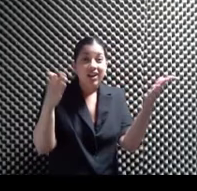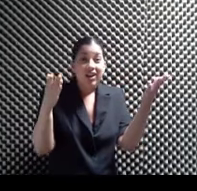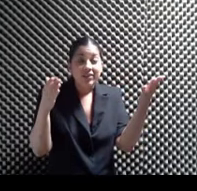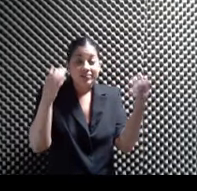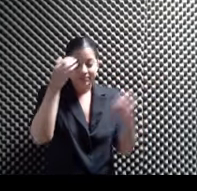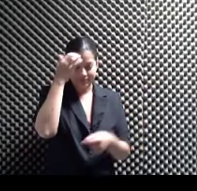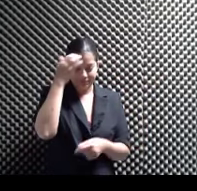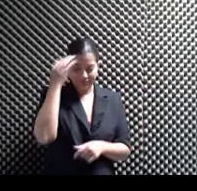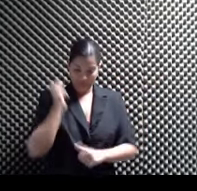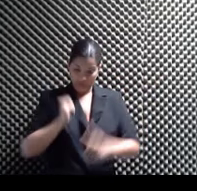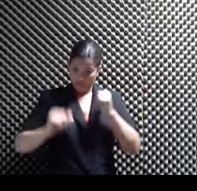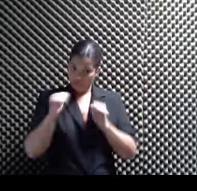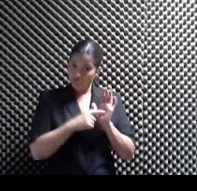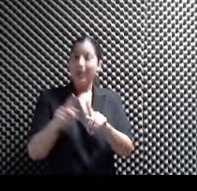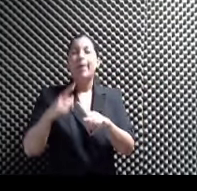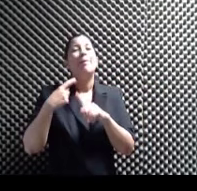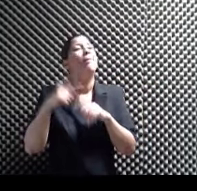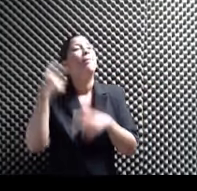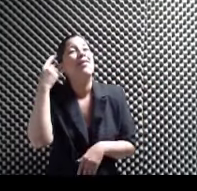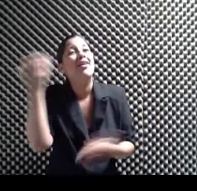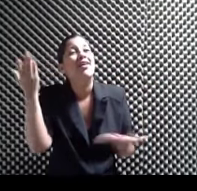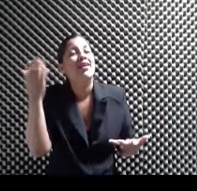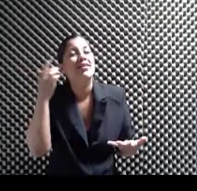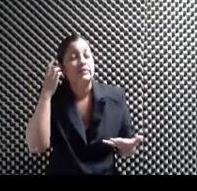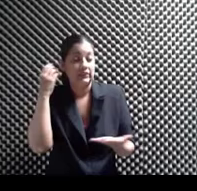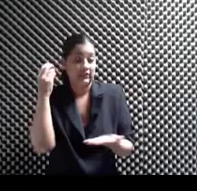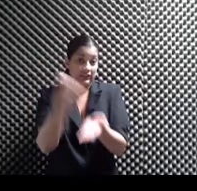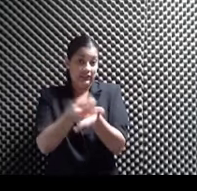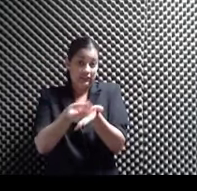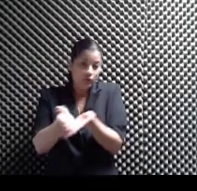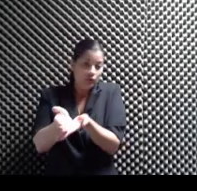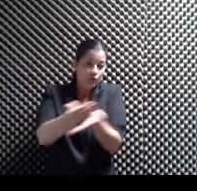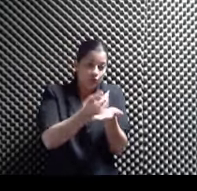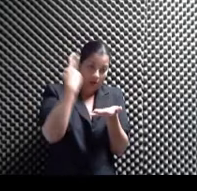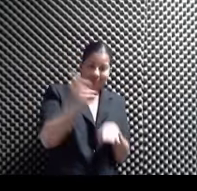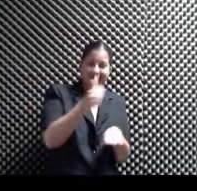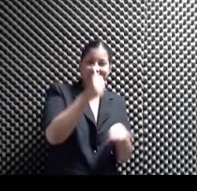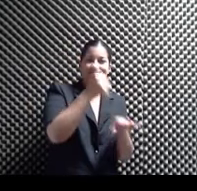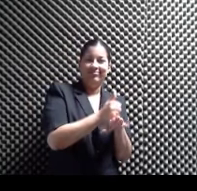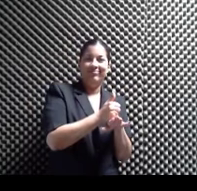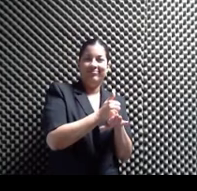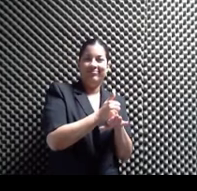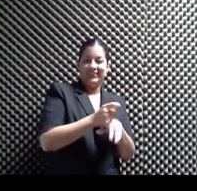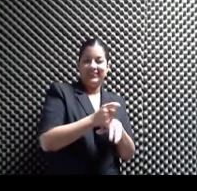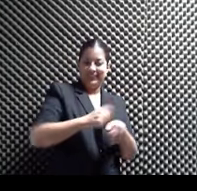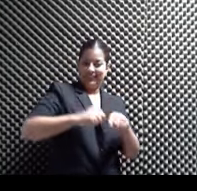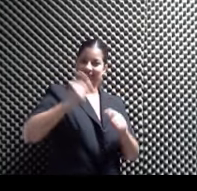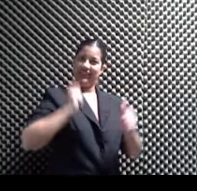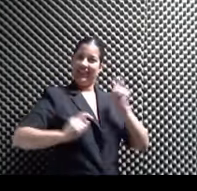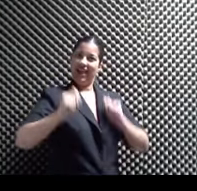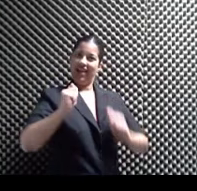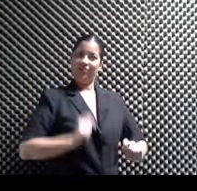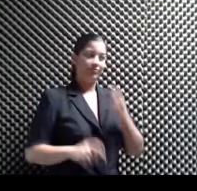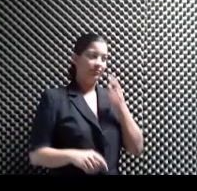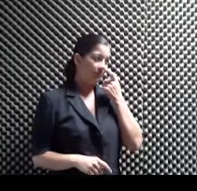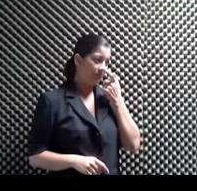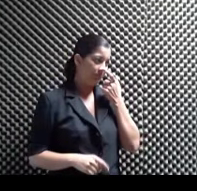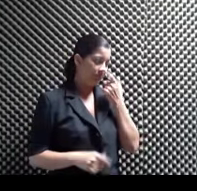tener un fondo Para comenzar Una sala de teatro Son temas femeninos Ahí llegamos La pieza Marian trae